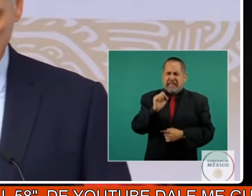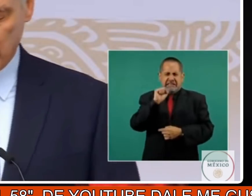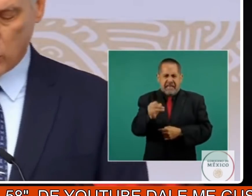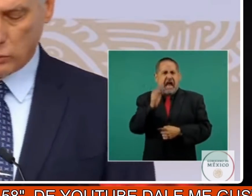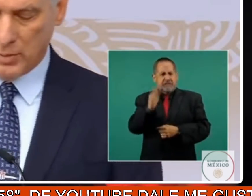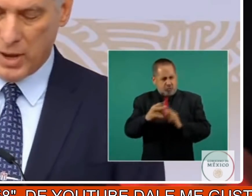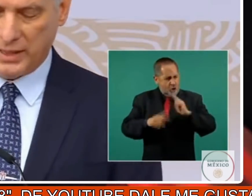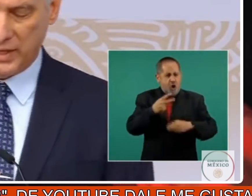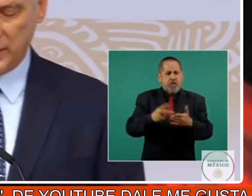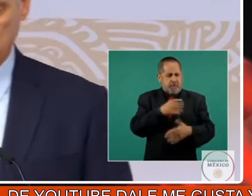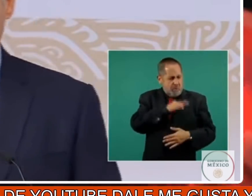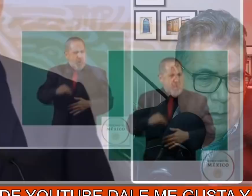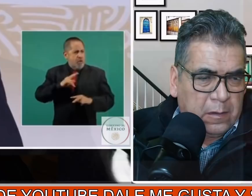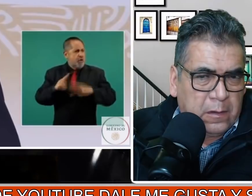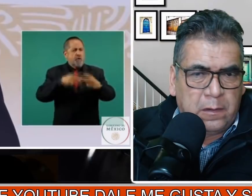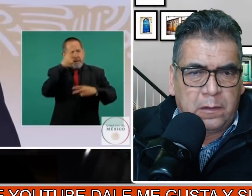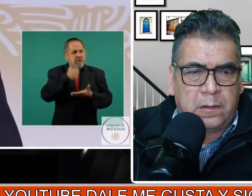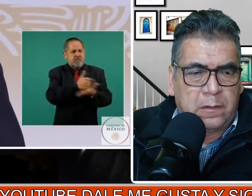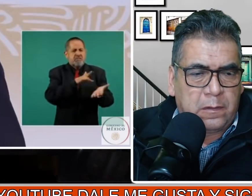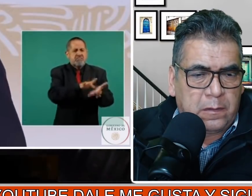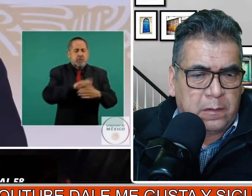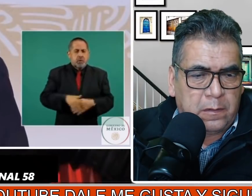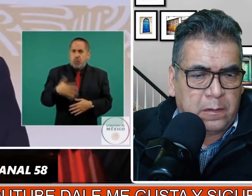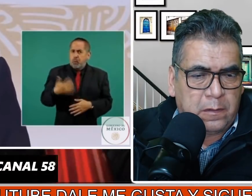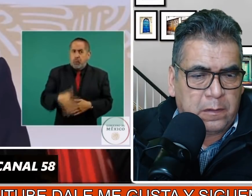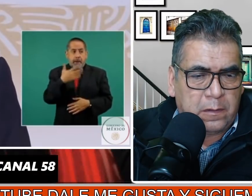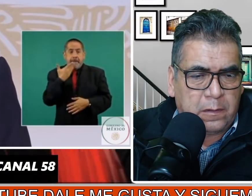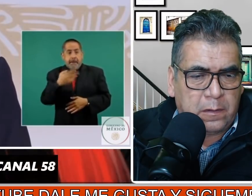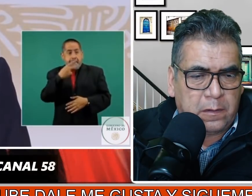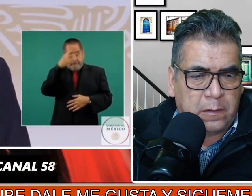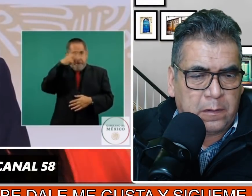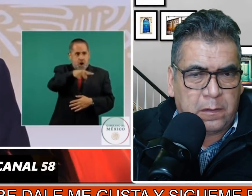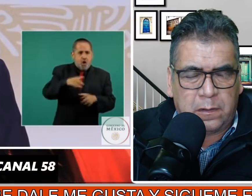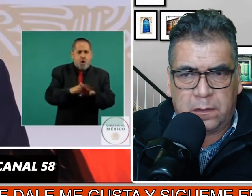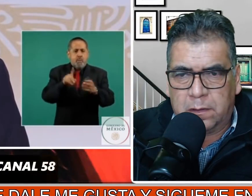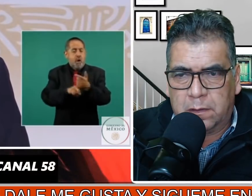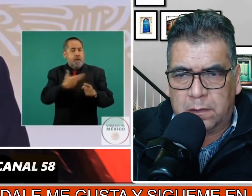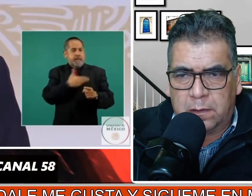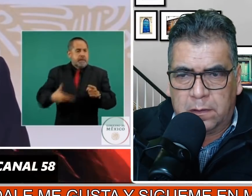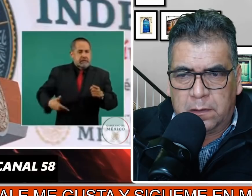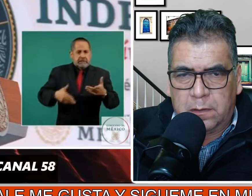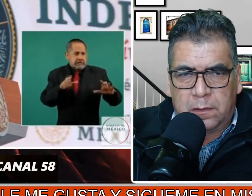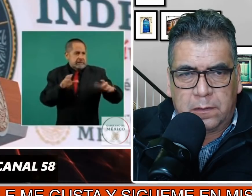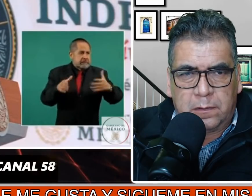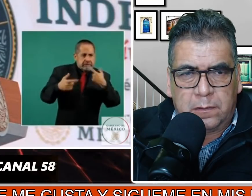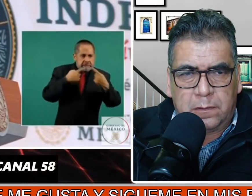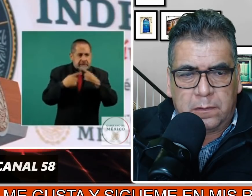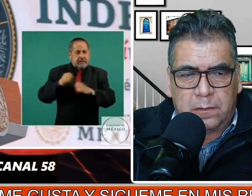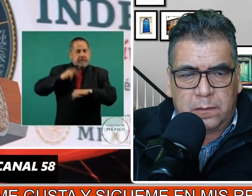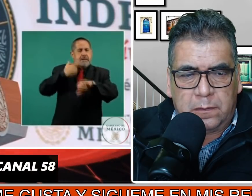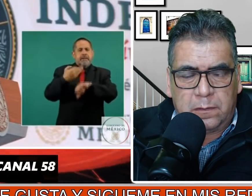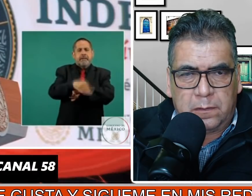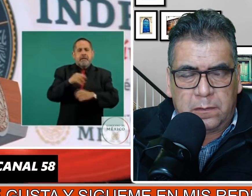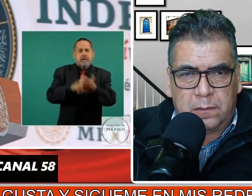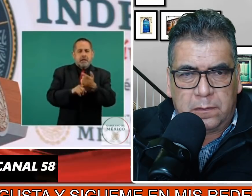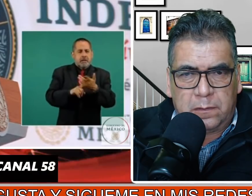reconocemos el excelente trabajo desempeñado por México al frente de la presidencia pro-témpore de la comunidad de estados latinoamericanos